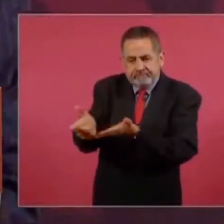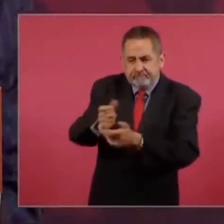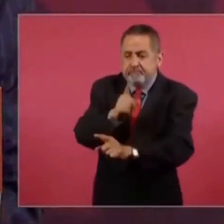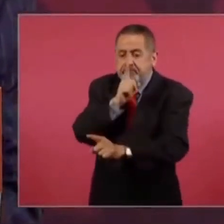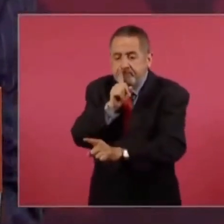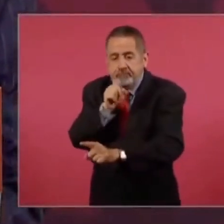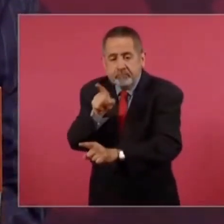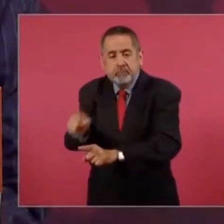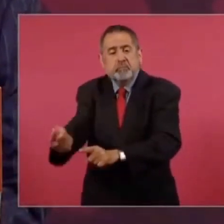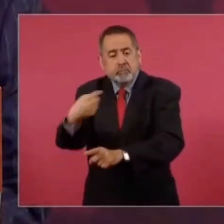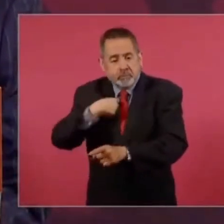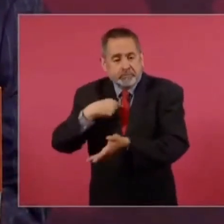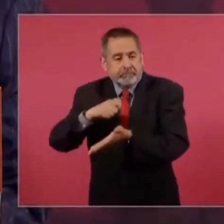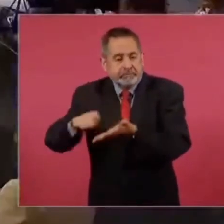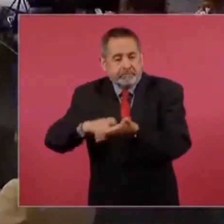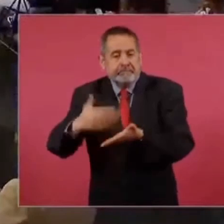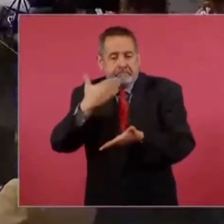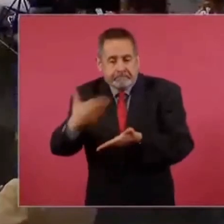lo